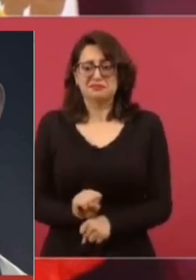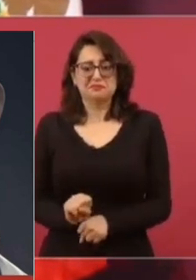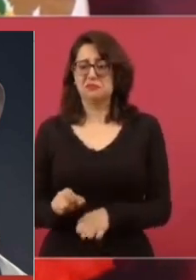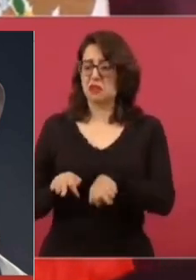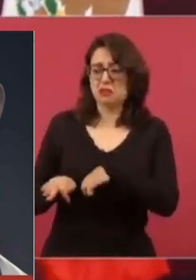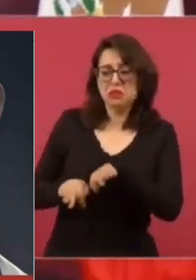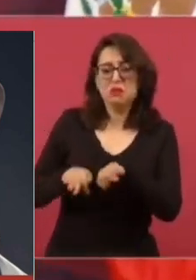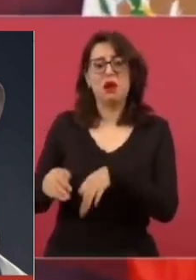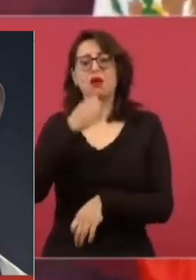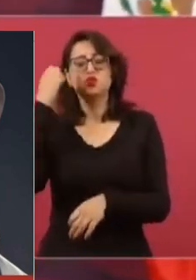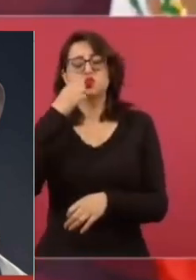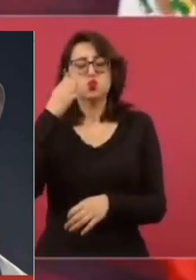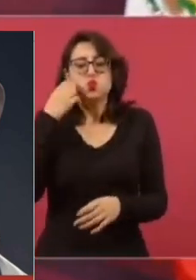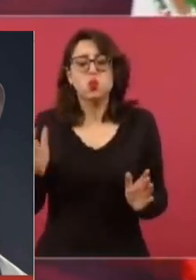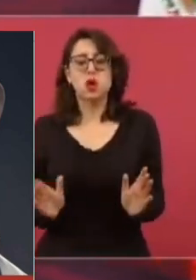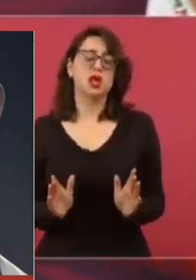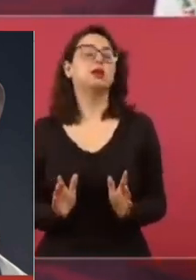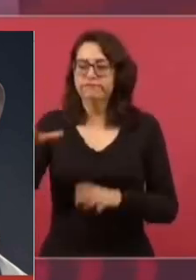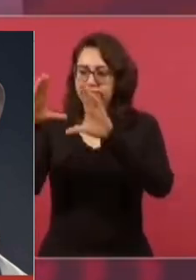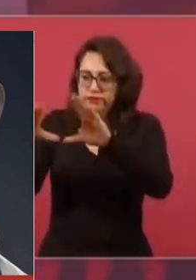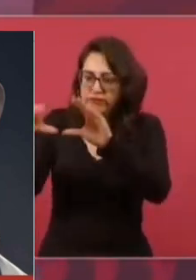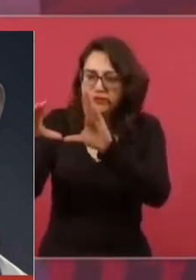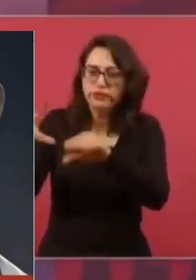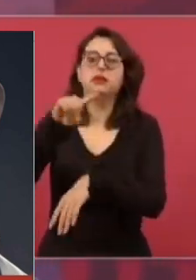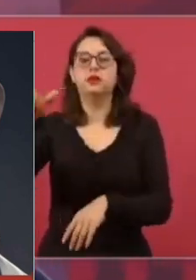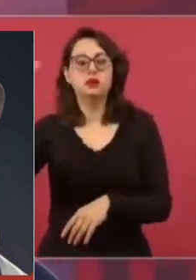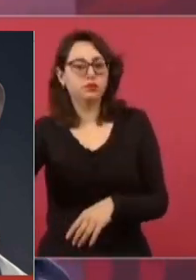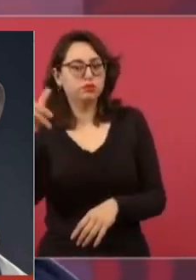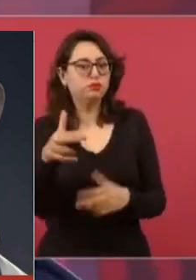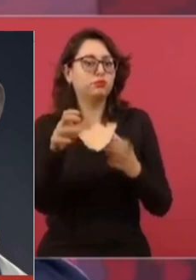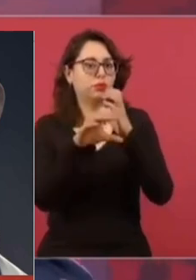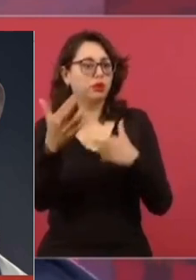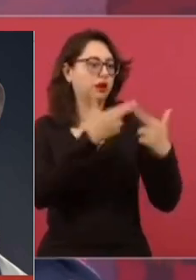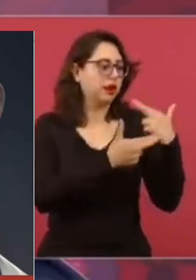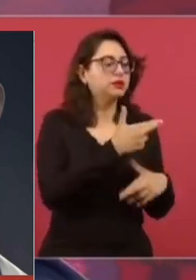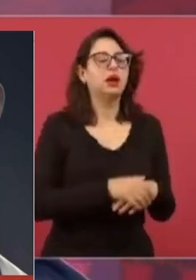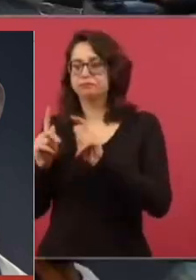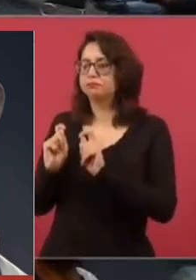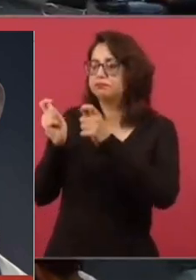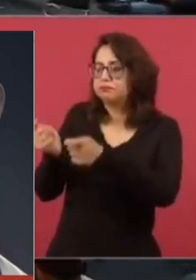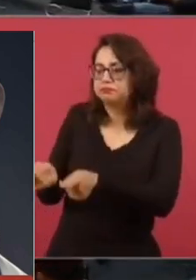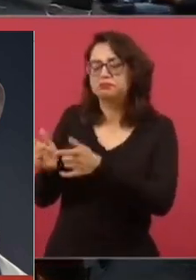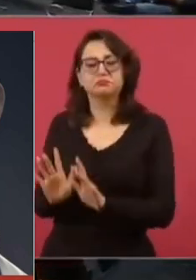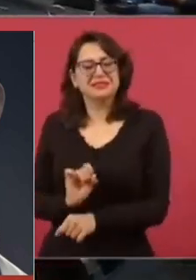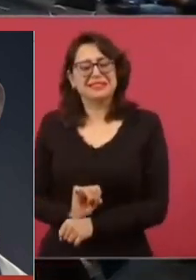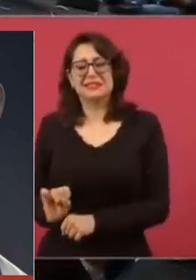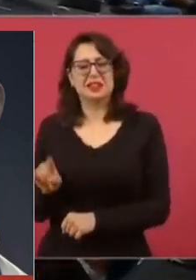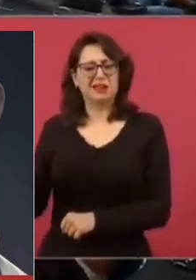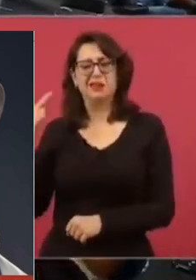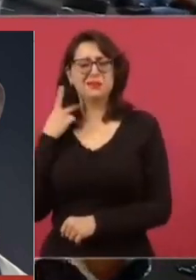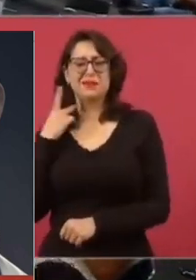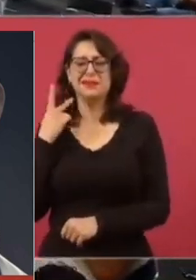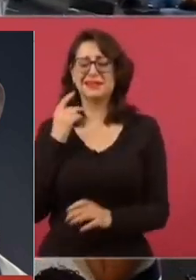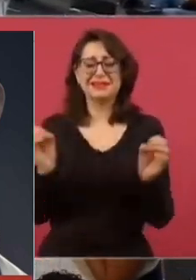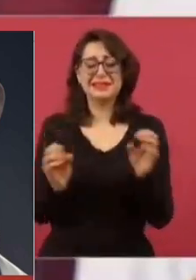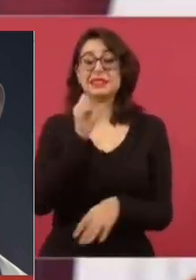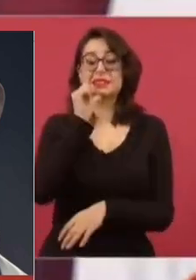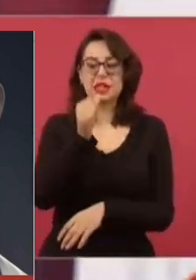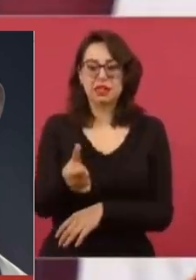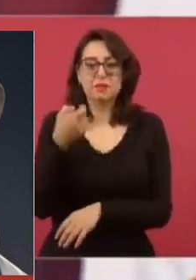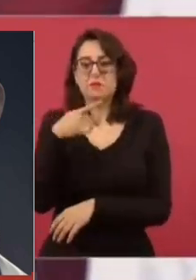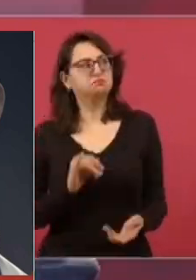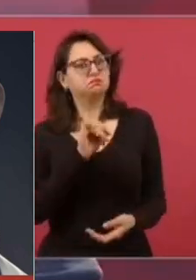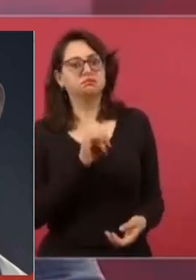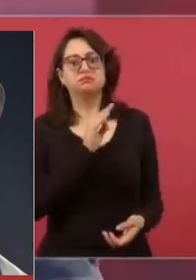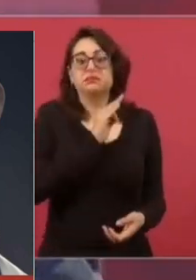pero empezó dando clases en comunidades y luego llegó a ser directora de una escuela en Texcoco. Entonces le invitaron a ser candidata a